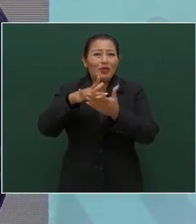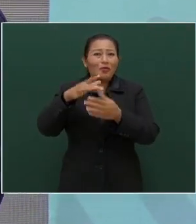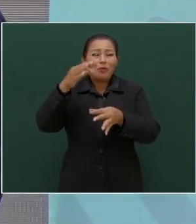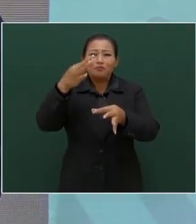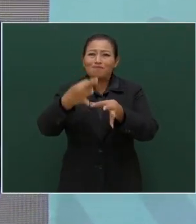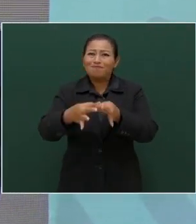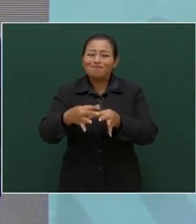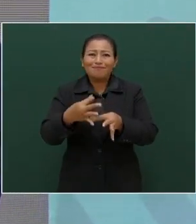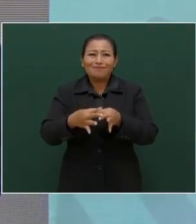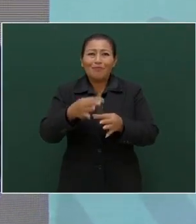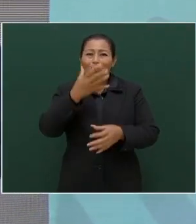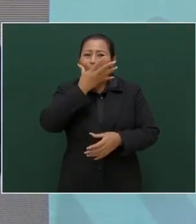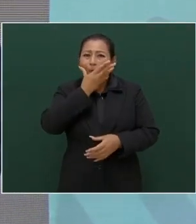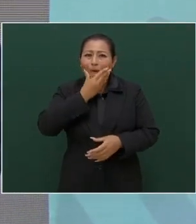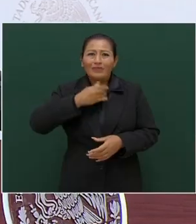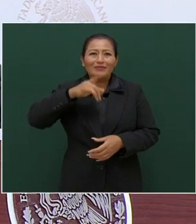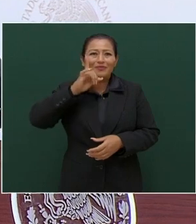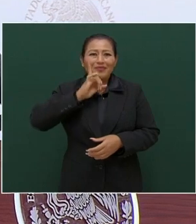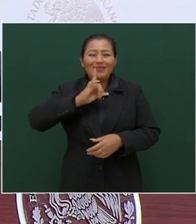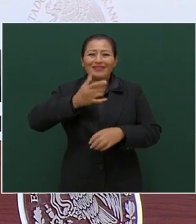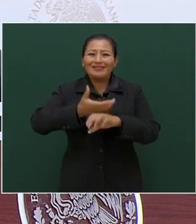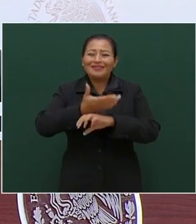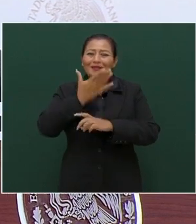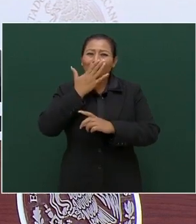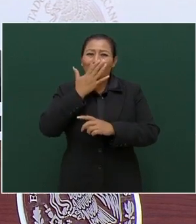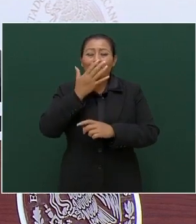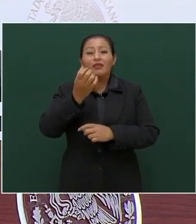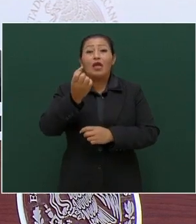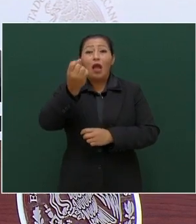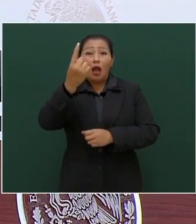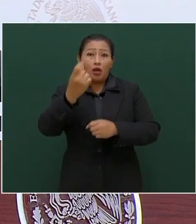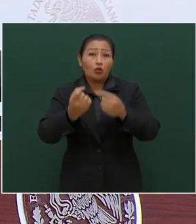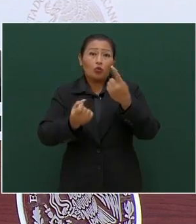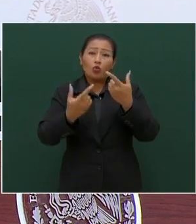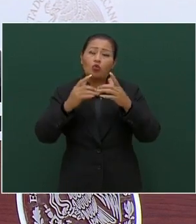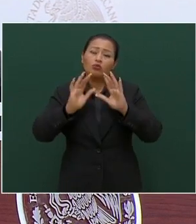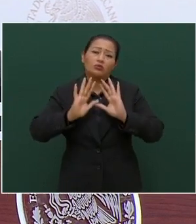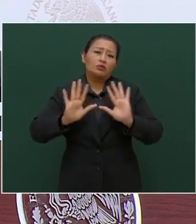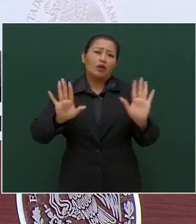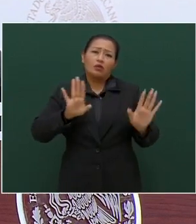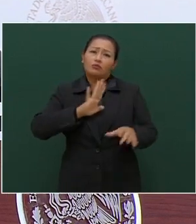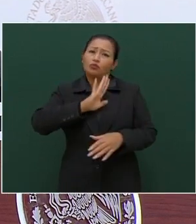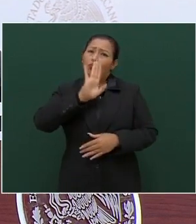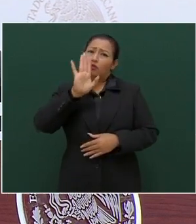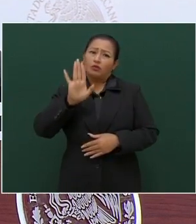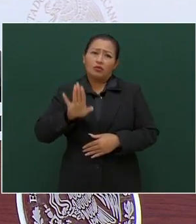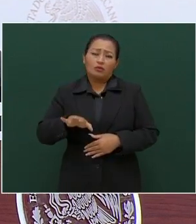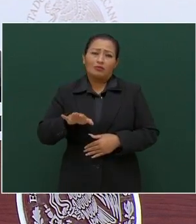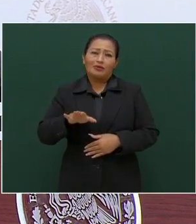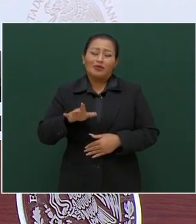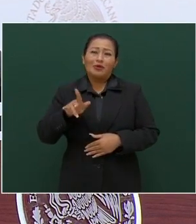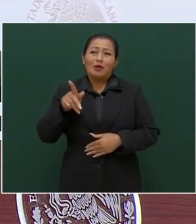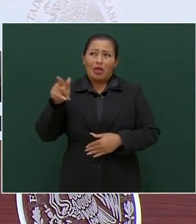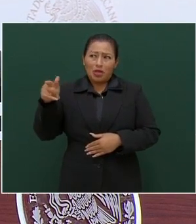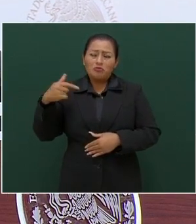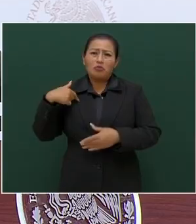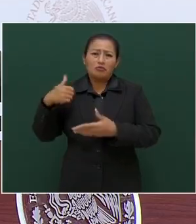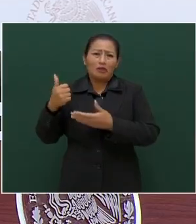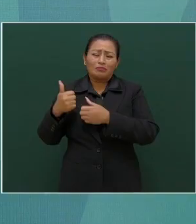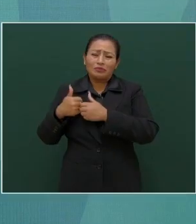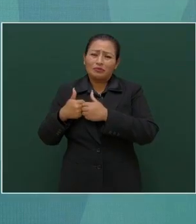sonorenses, mujeres, hombres, ya algunos se nos adelantaron, que empezaron con